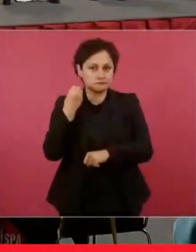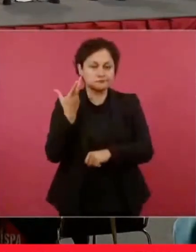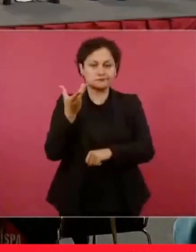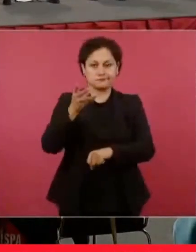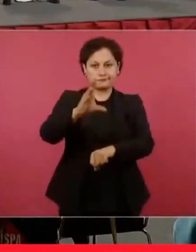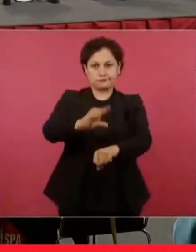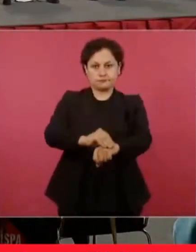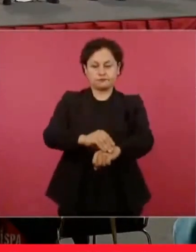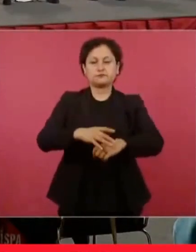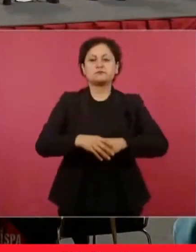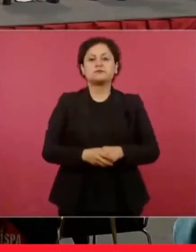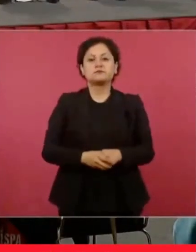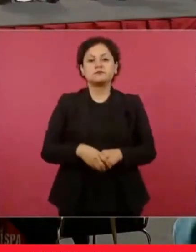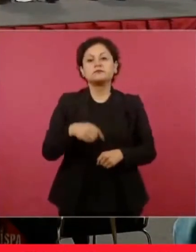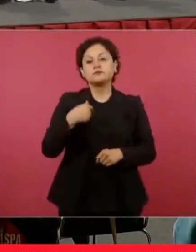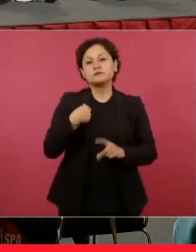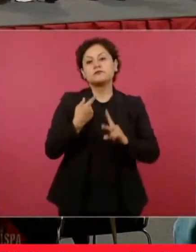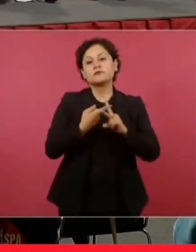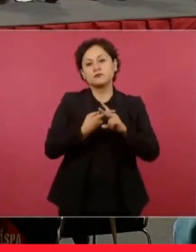mencionando